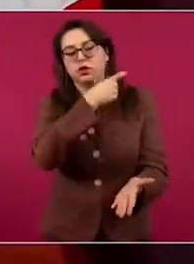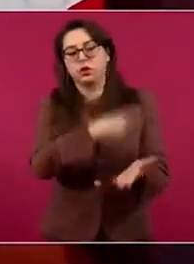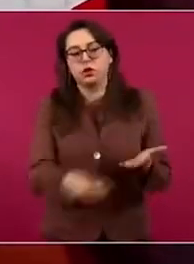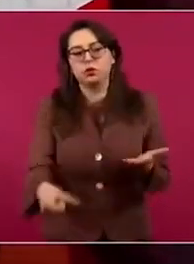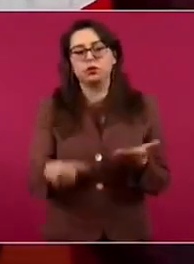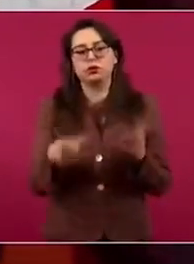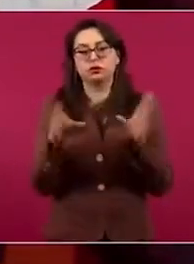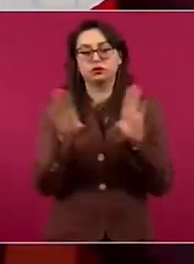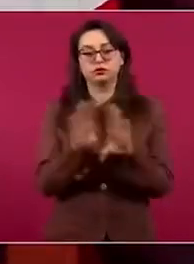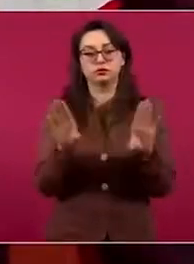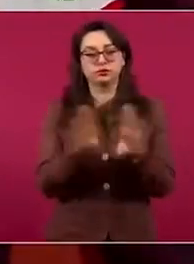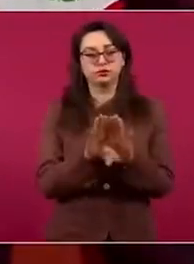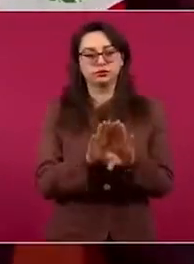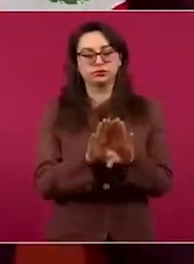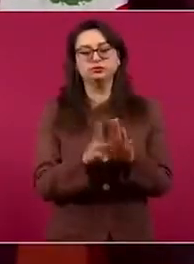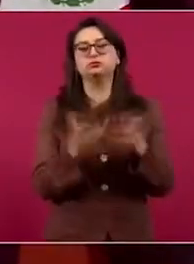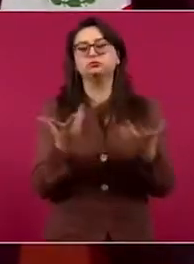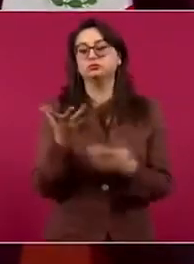disminución en el precio.